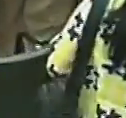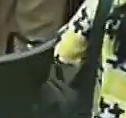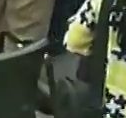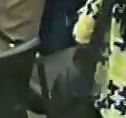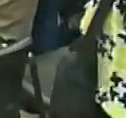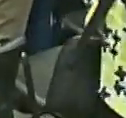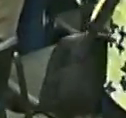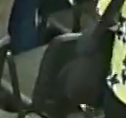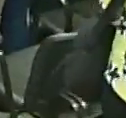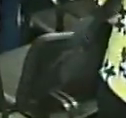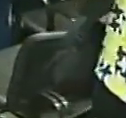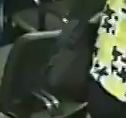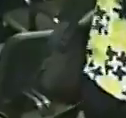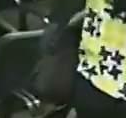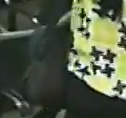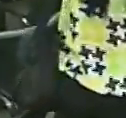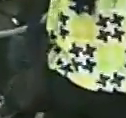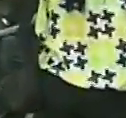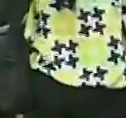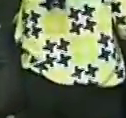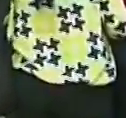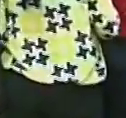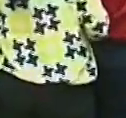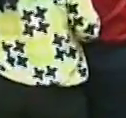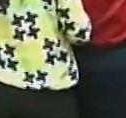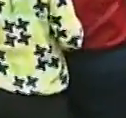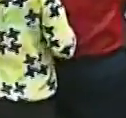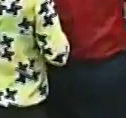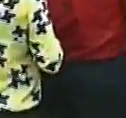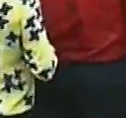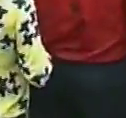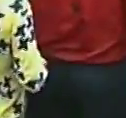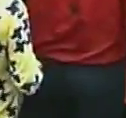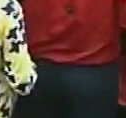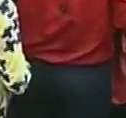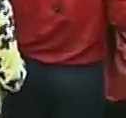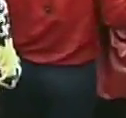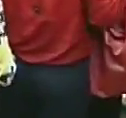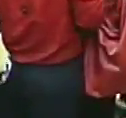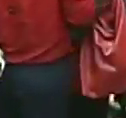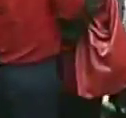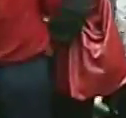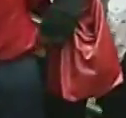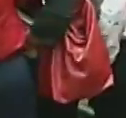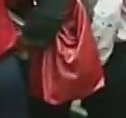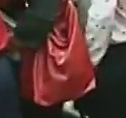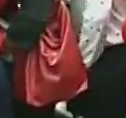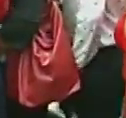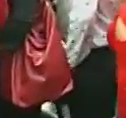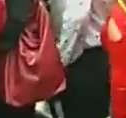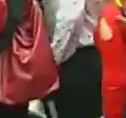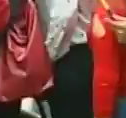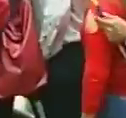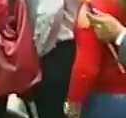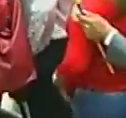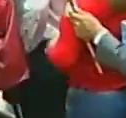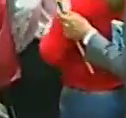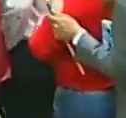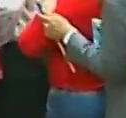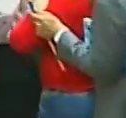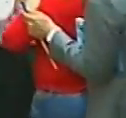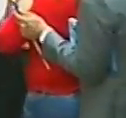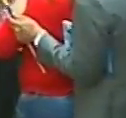la presidenta de la Asamblea Nacional Constituyente, Delcy Rodríguez. Es importante mencionar el respaldo